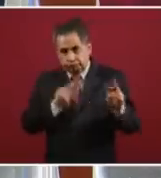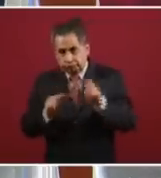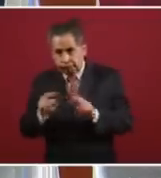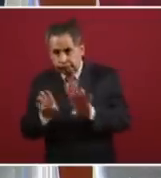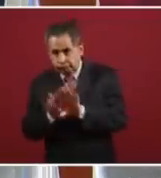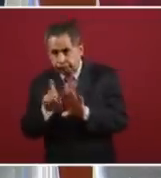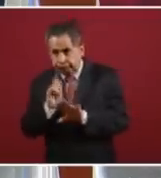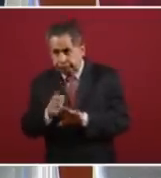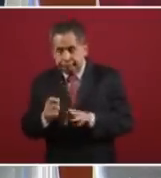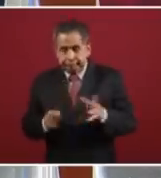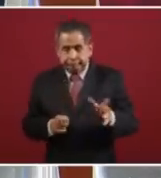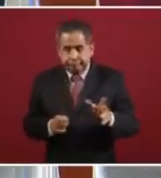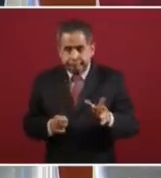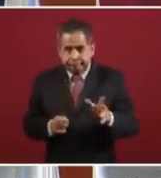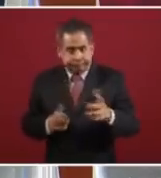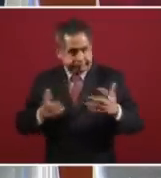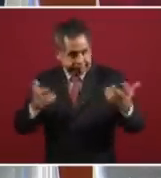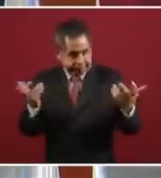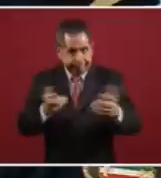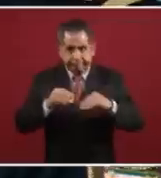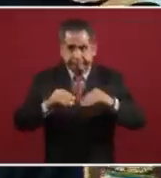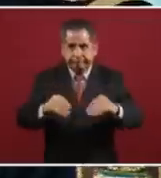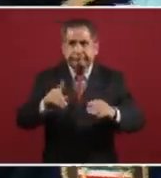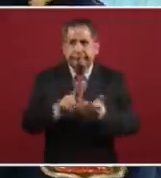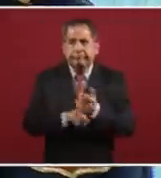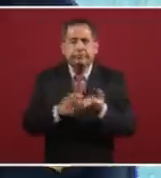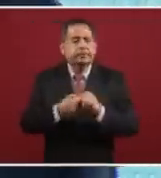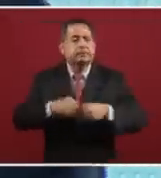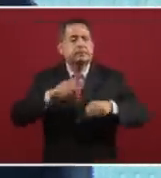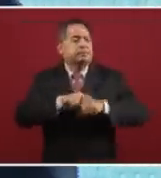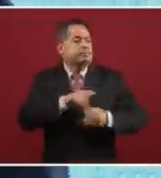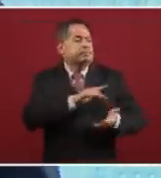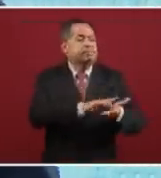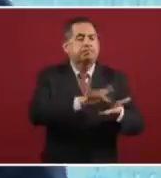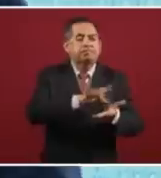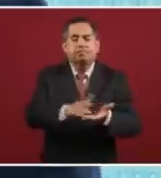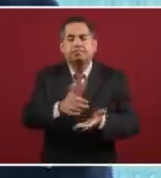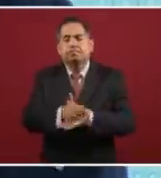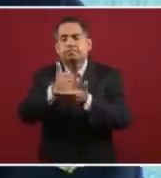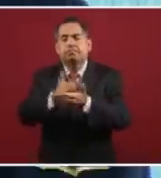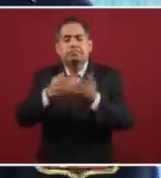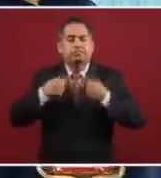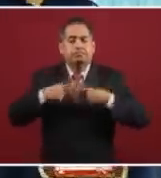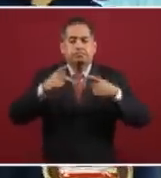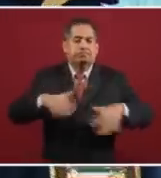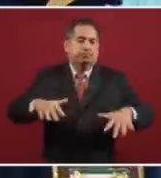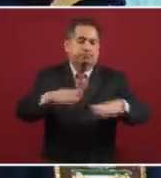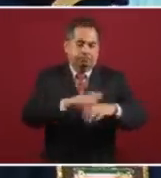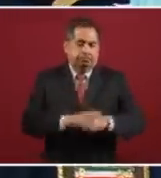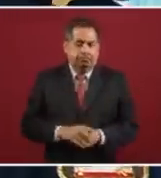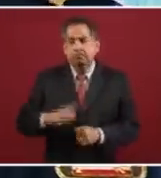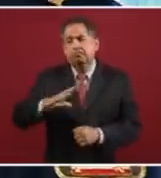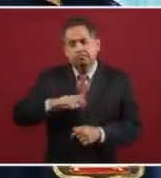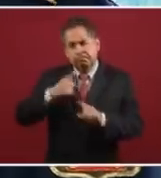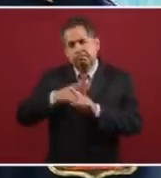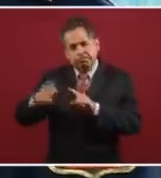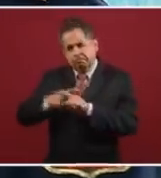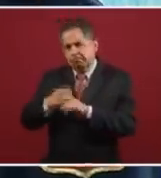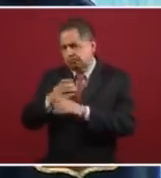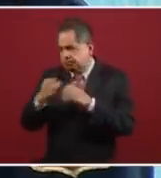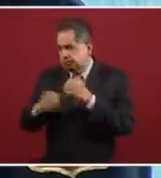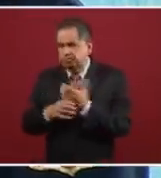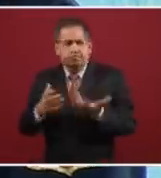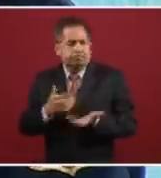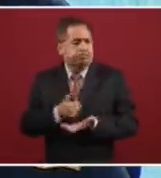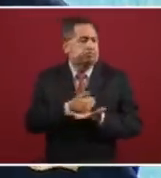y también toma acciones es en la parte social. Hay una serie de actividades sociales que se